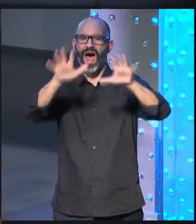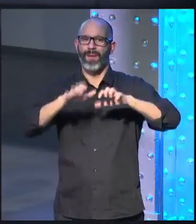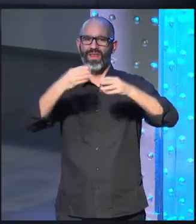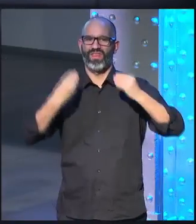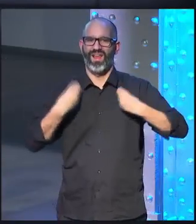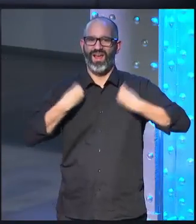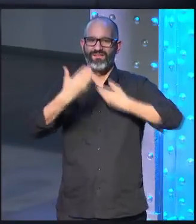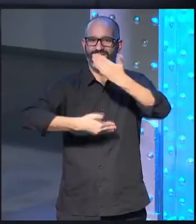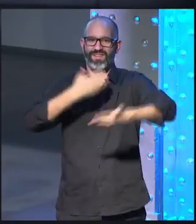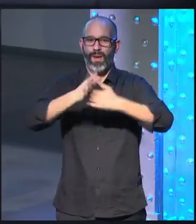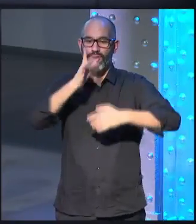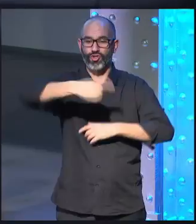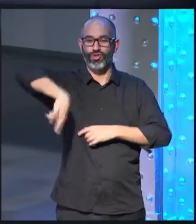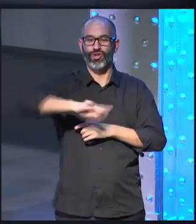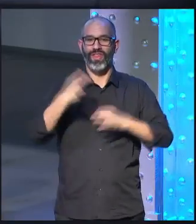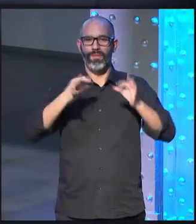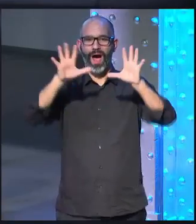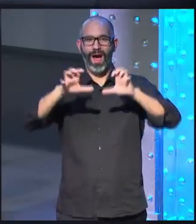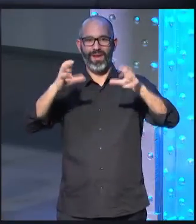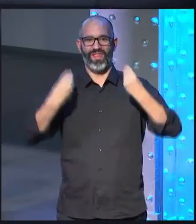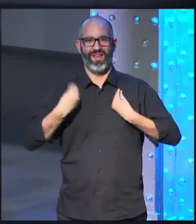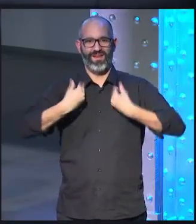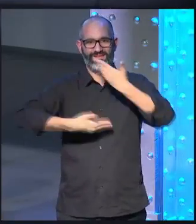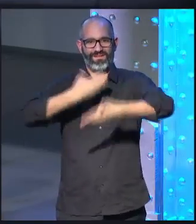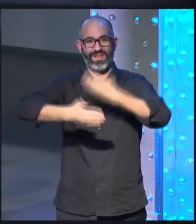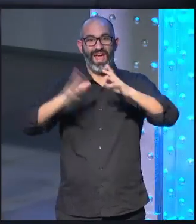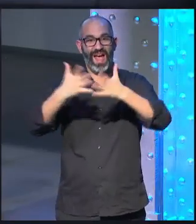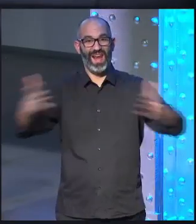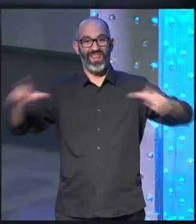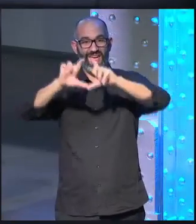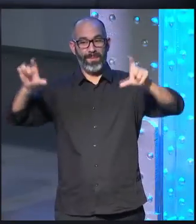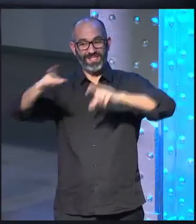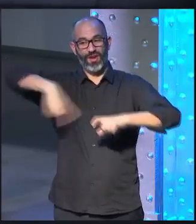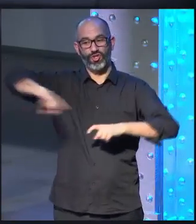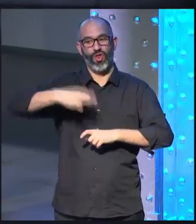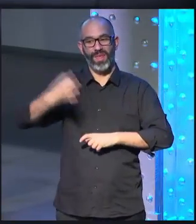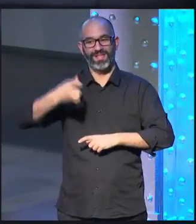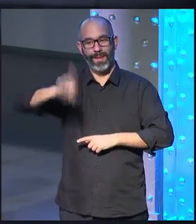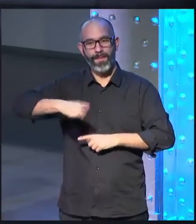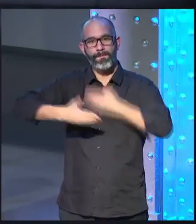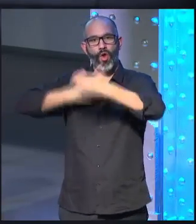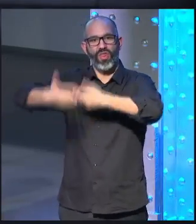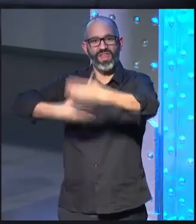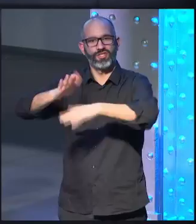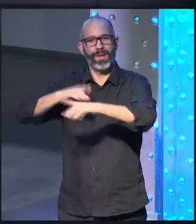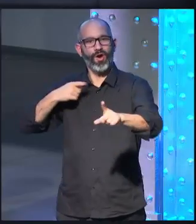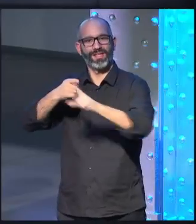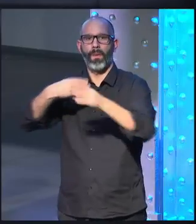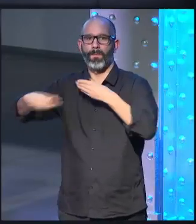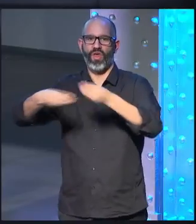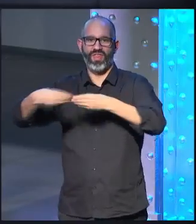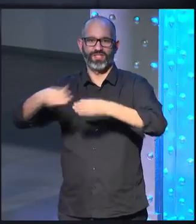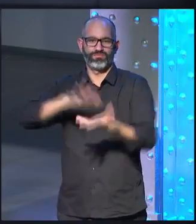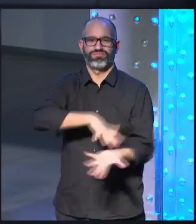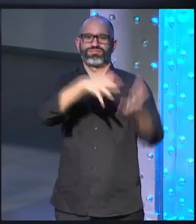aprender y tenemos que facilitar que las grandes empresas tengamos esos procesos que estén dispuestos a ser flexibles y a